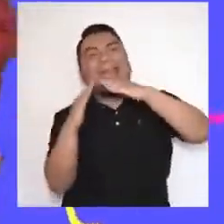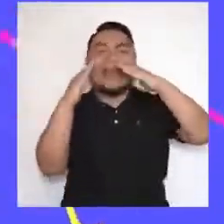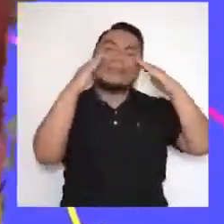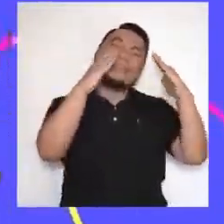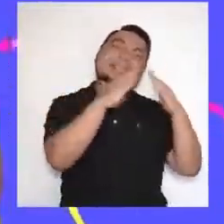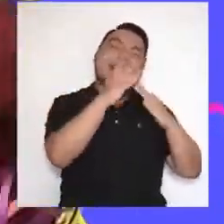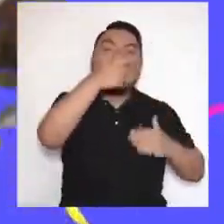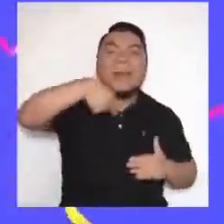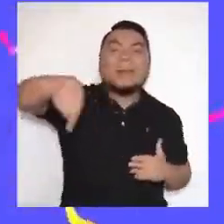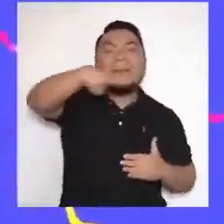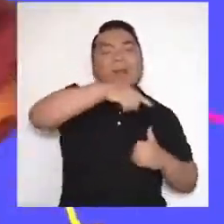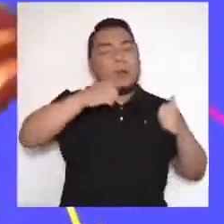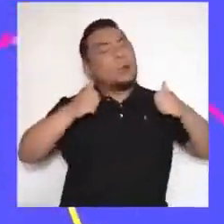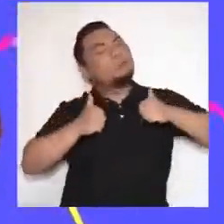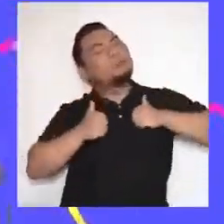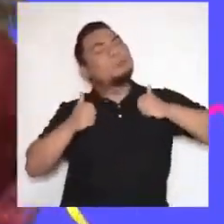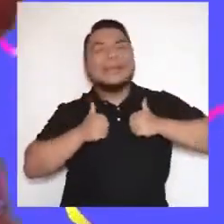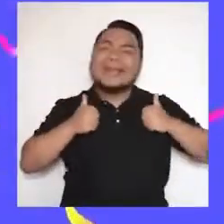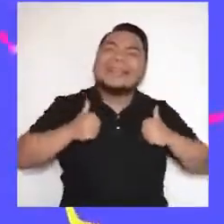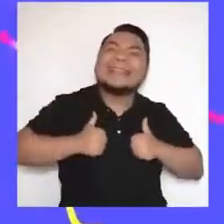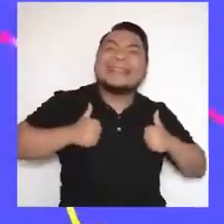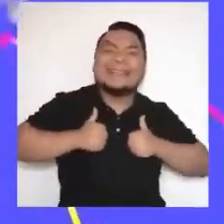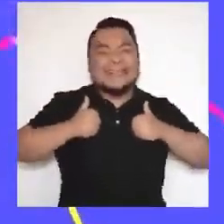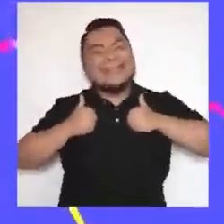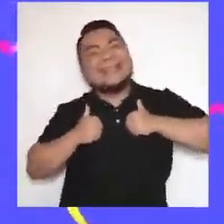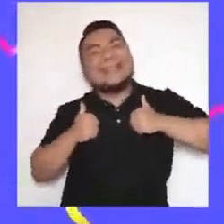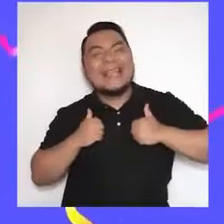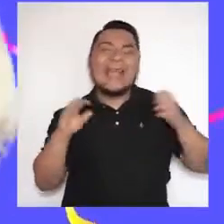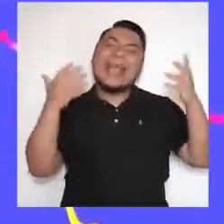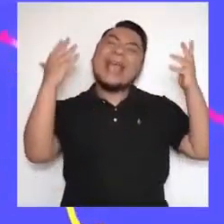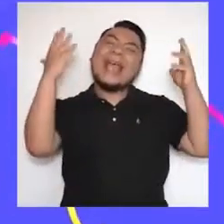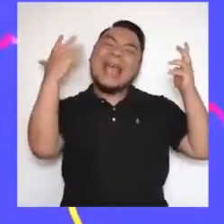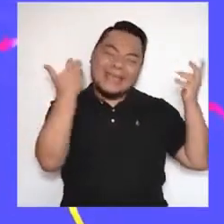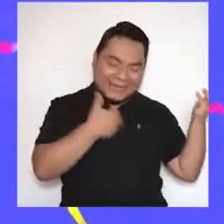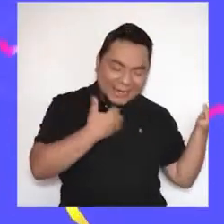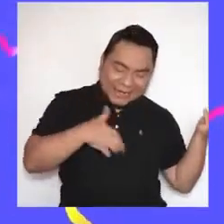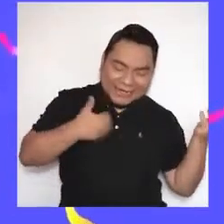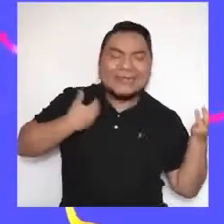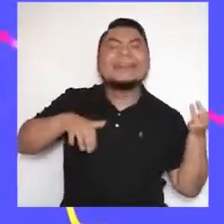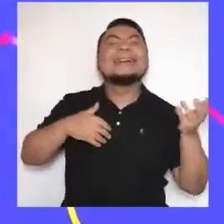en casa, modo vacaciones.